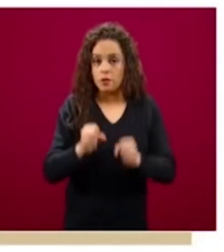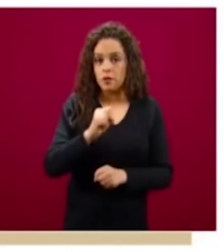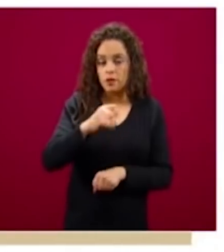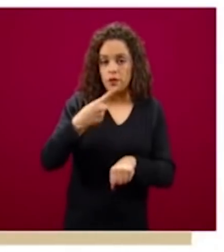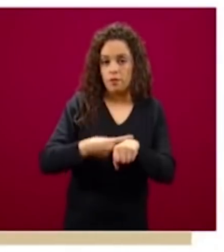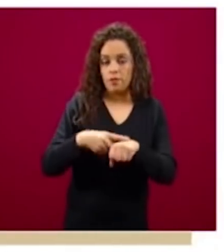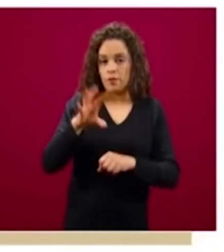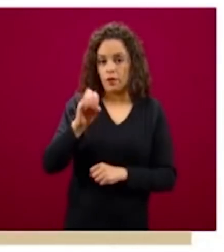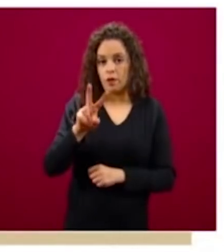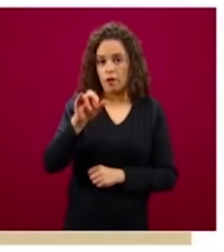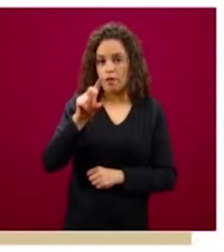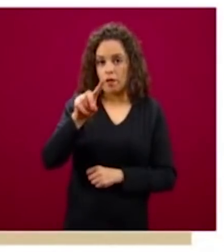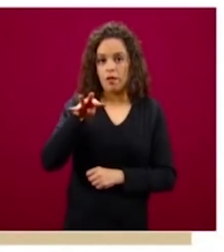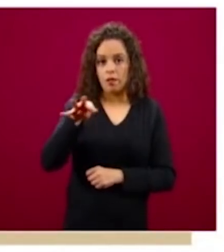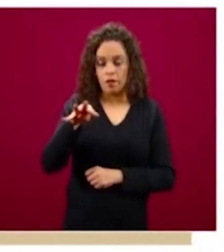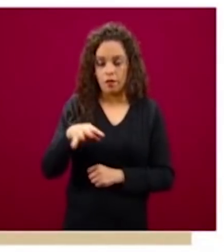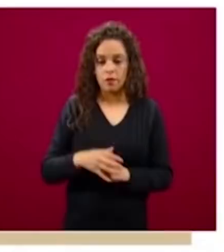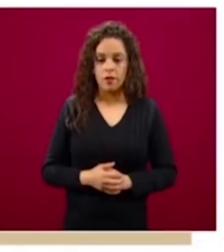COVID-19. Hoy día son